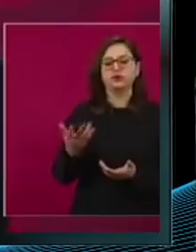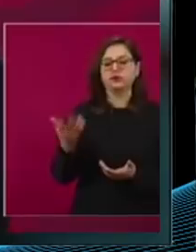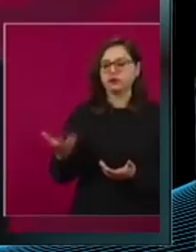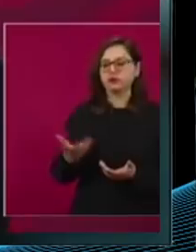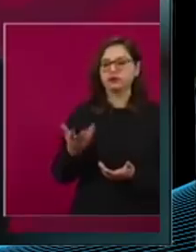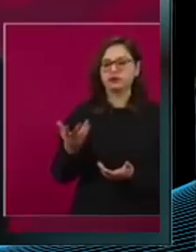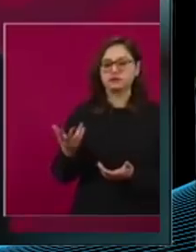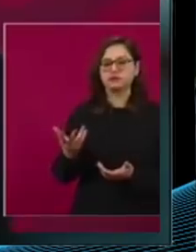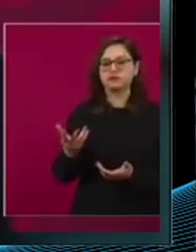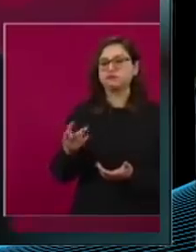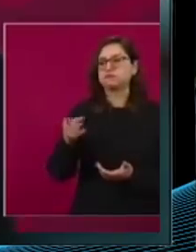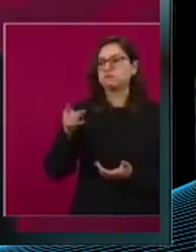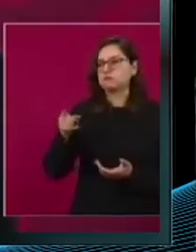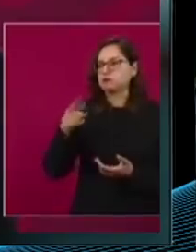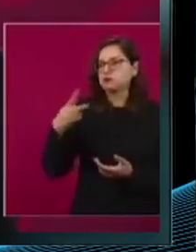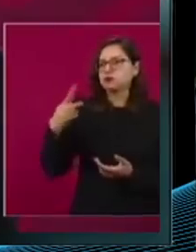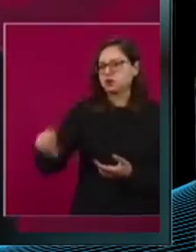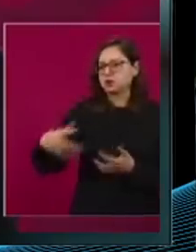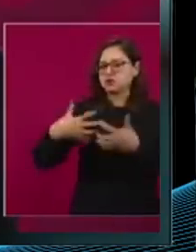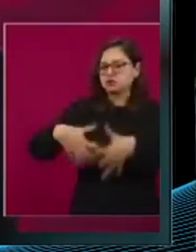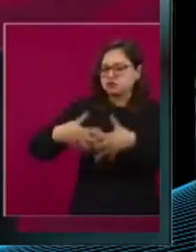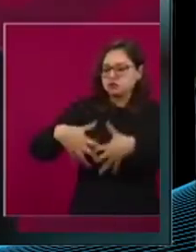de energía eólica,